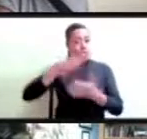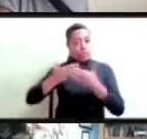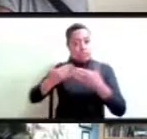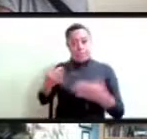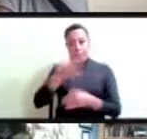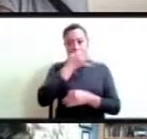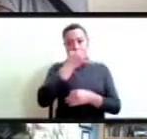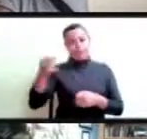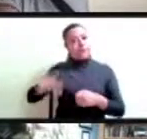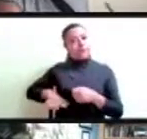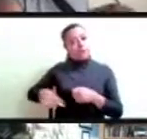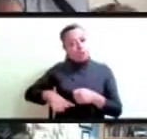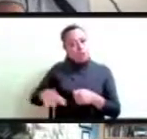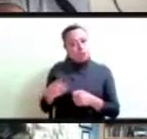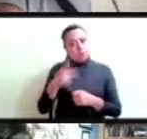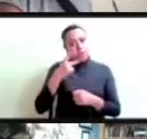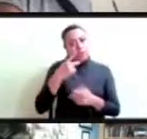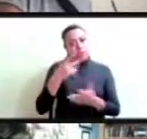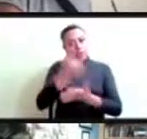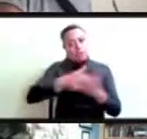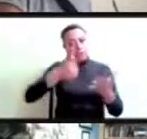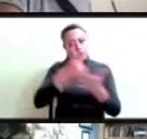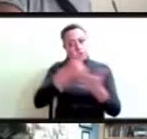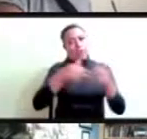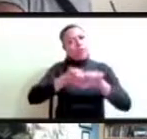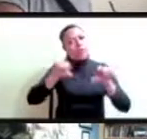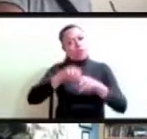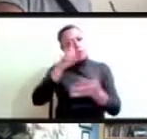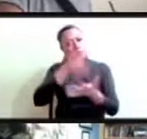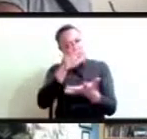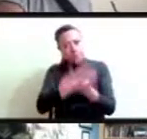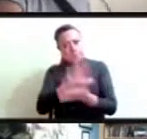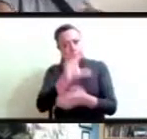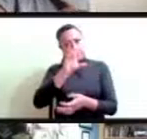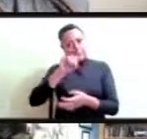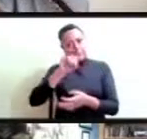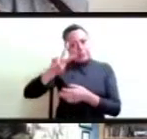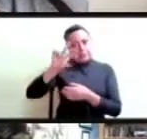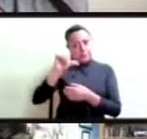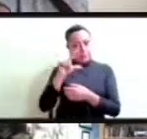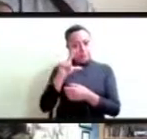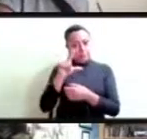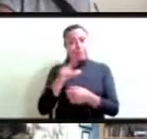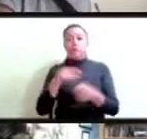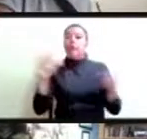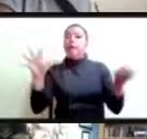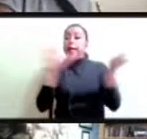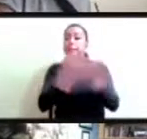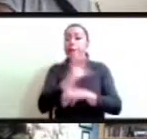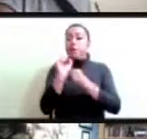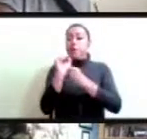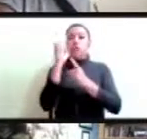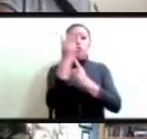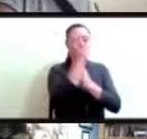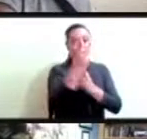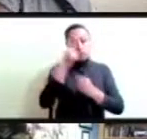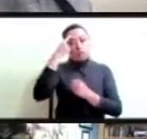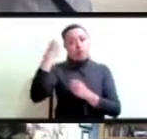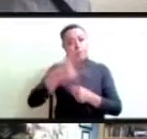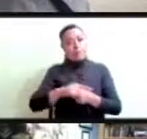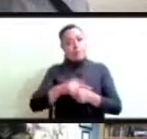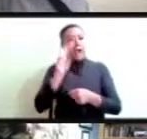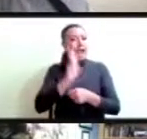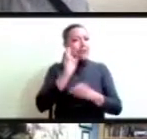gobierno de la ciudad, a través del registro civil, modificó el software, lo cual hace imposible la consulta de datos en materia de